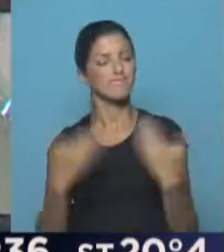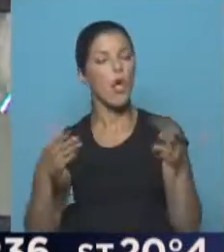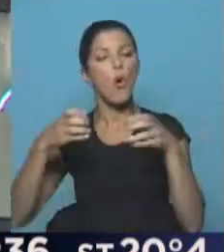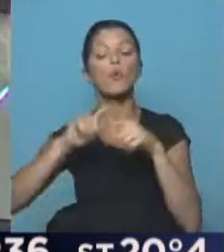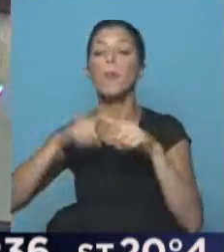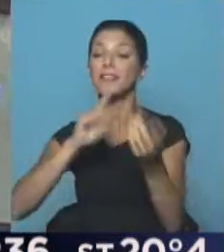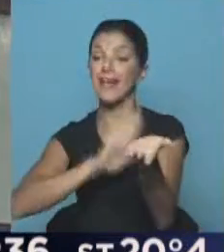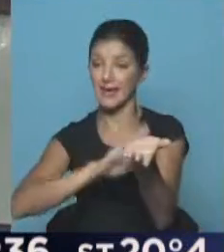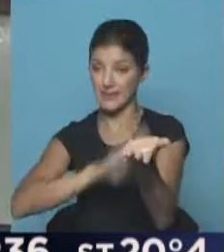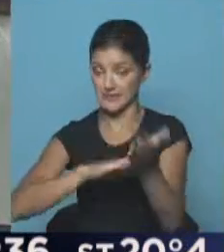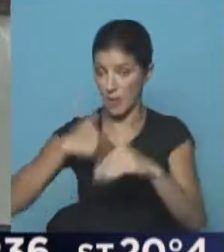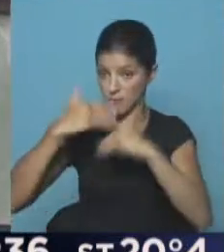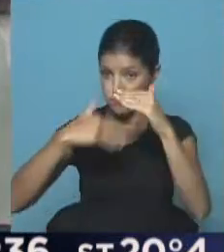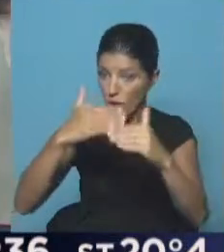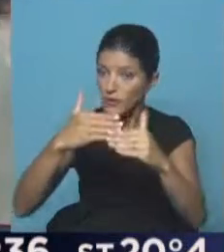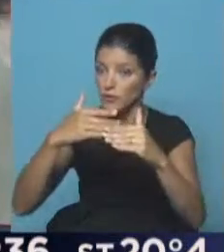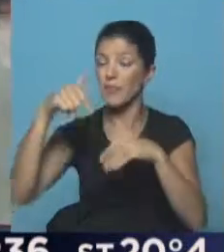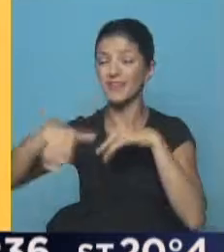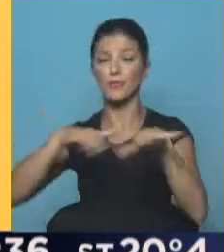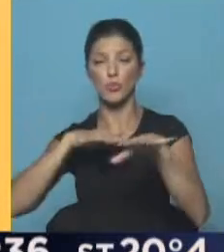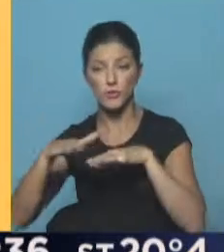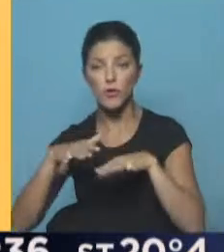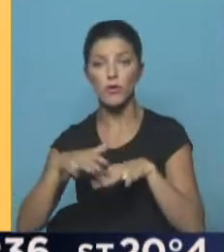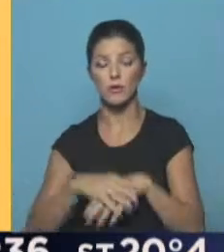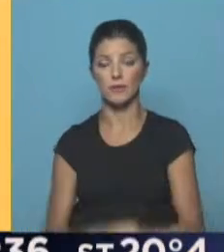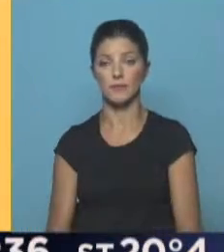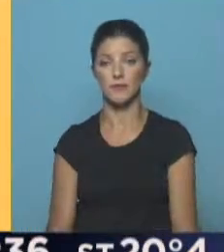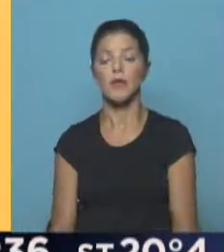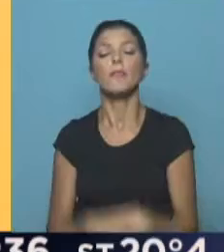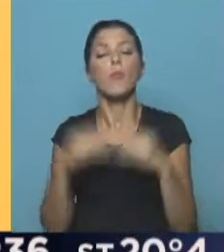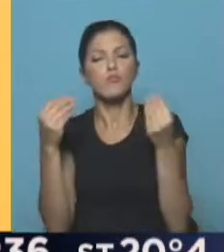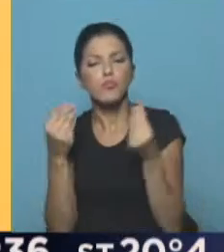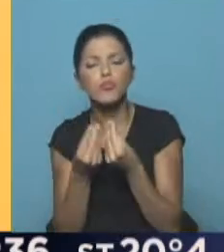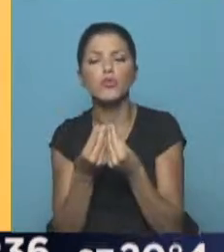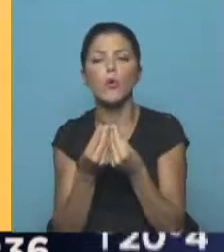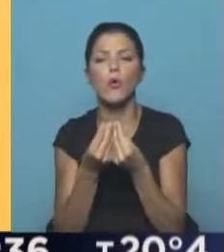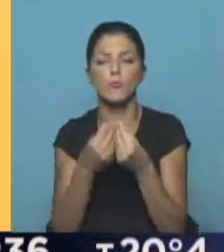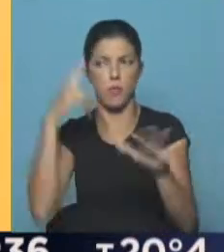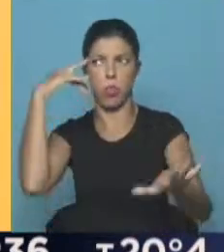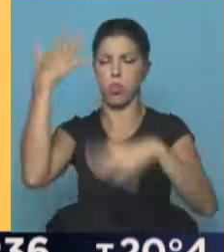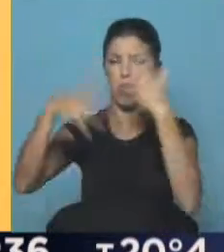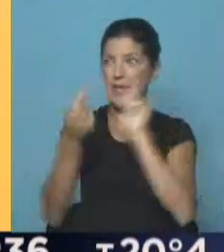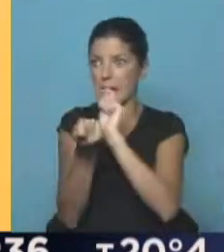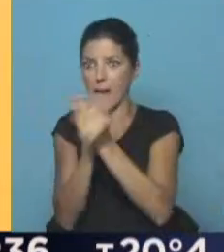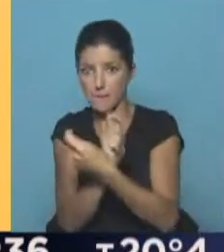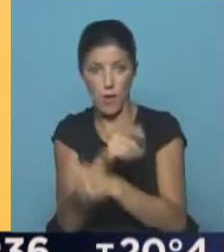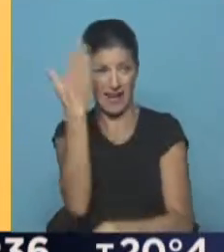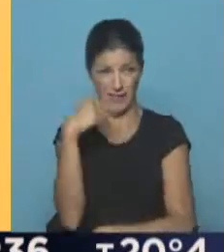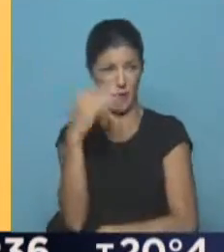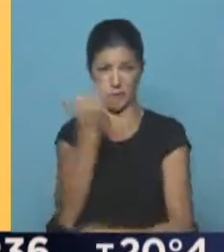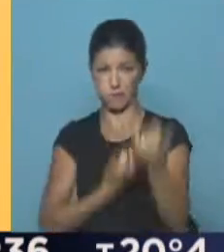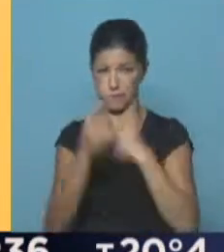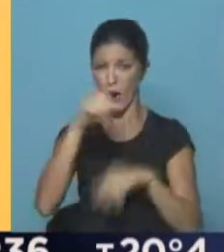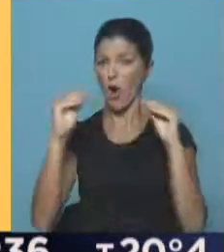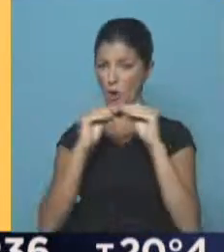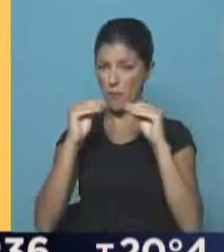fuerzas progresistas, ante esta polarización también del electorado y demás, y tanto vuelco, como decía Jorge, a este debate